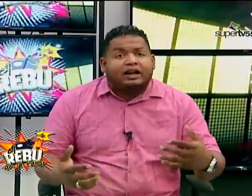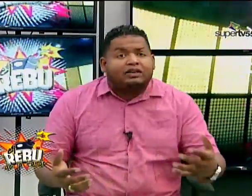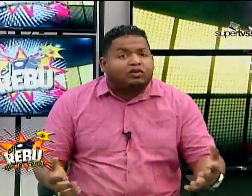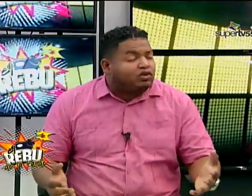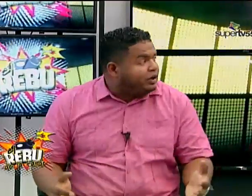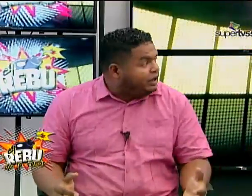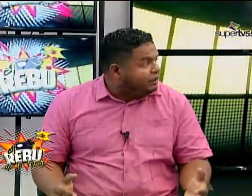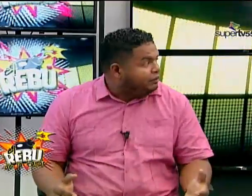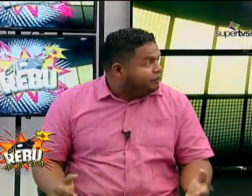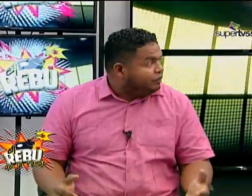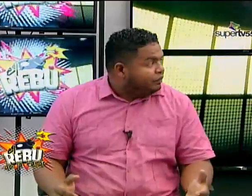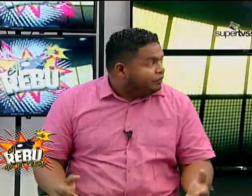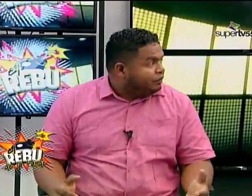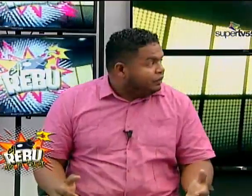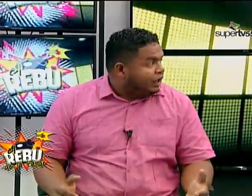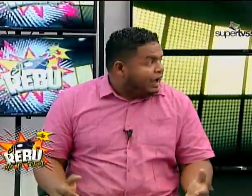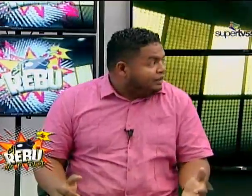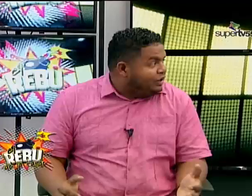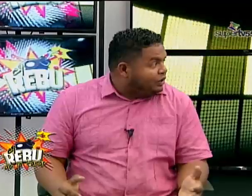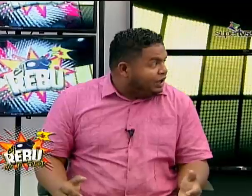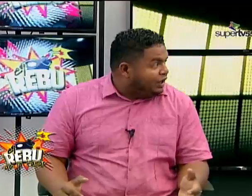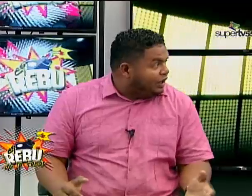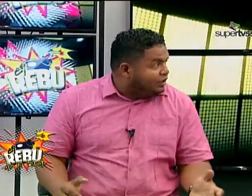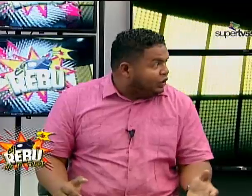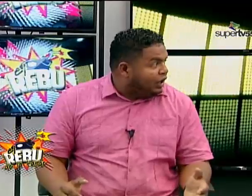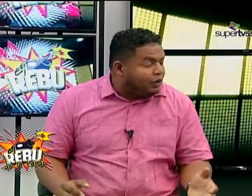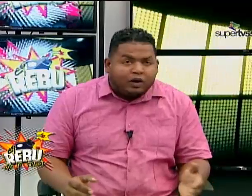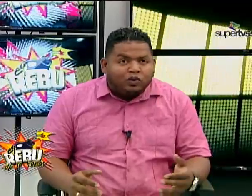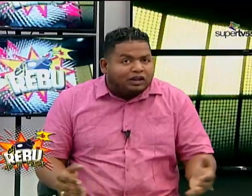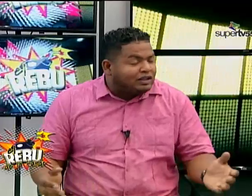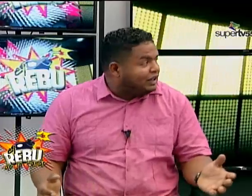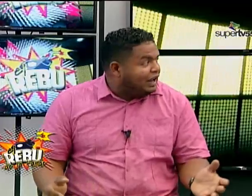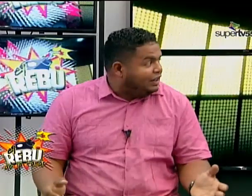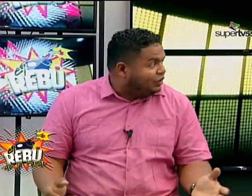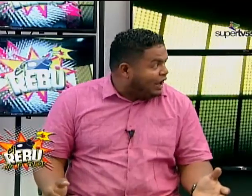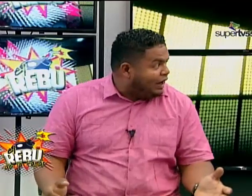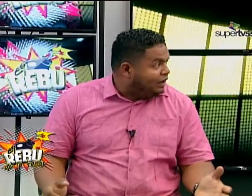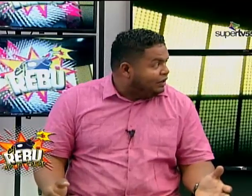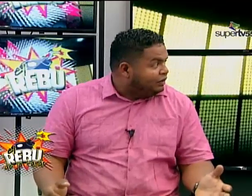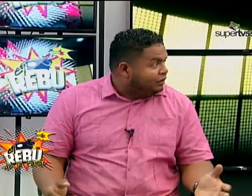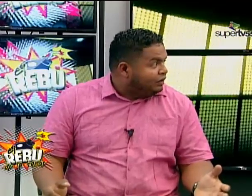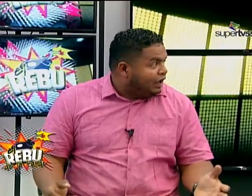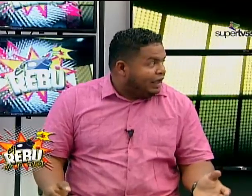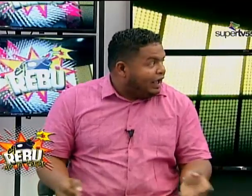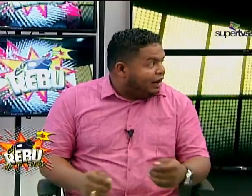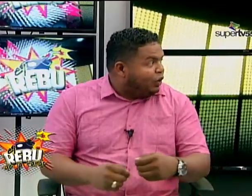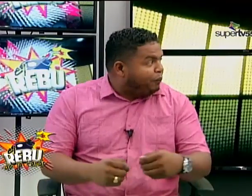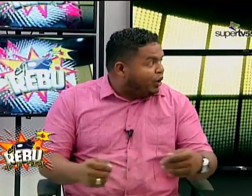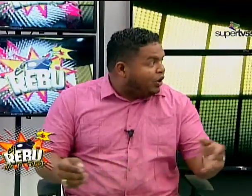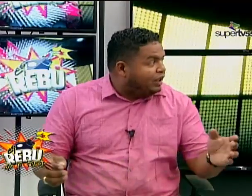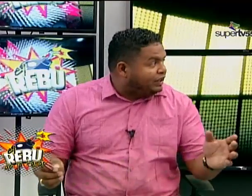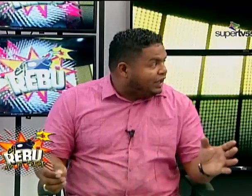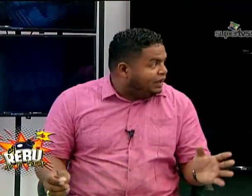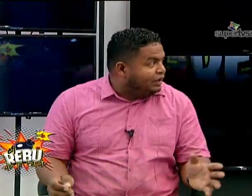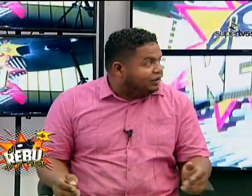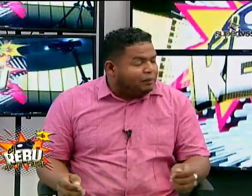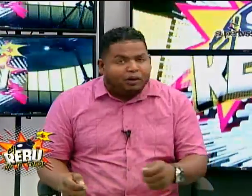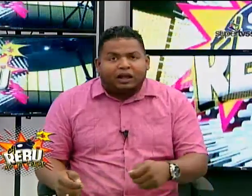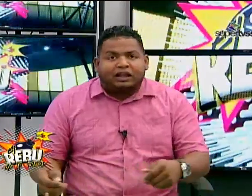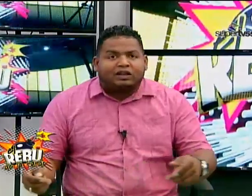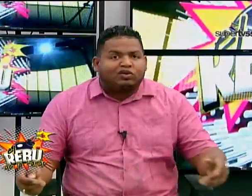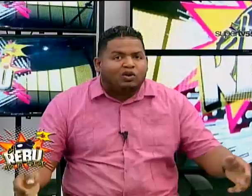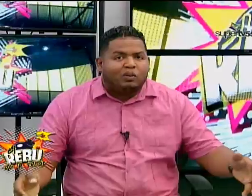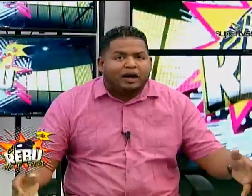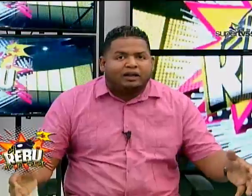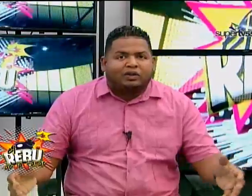tiene registro civil. En Haití no tienen registro. Allá no hay junta central electoral. Allá lo poco que tienen es porque